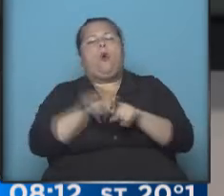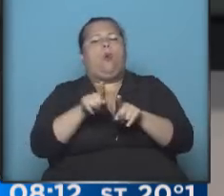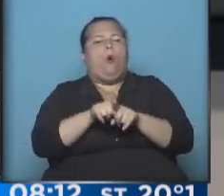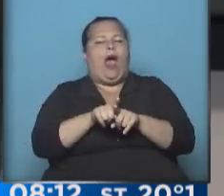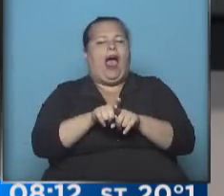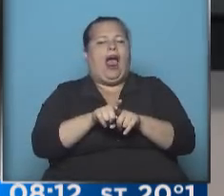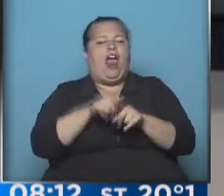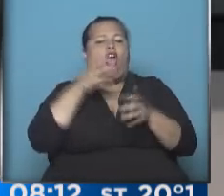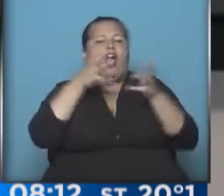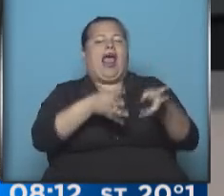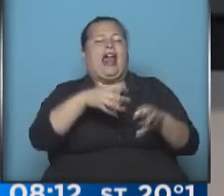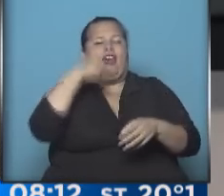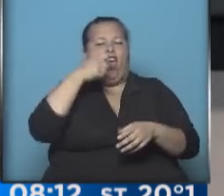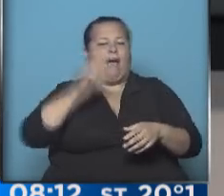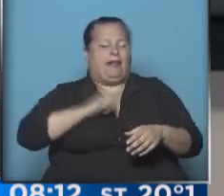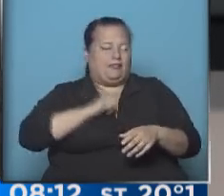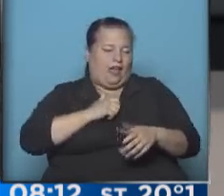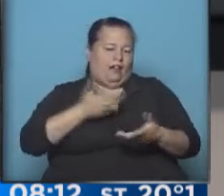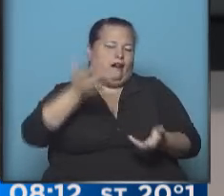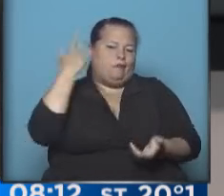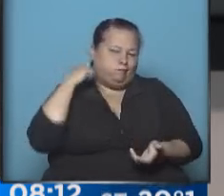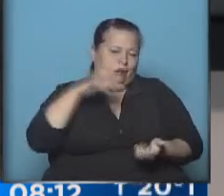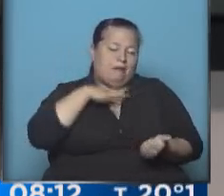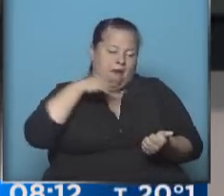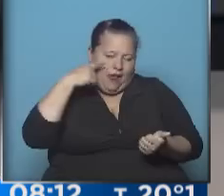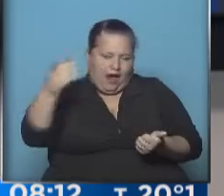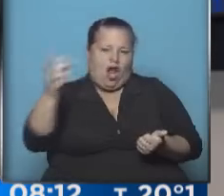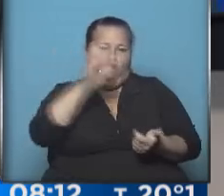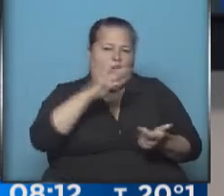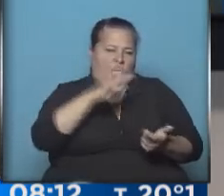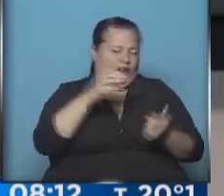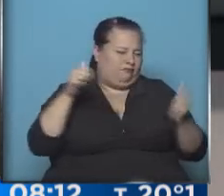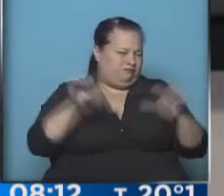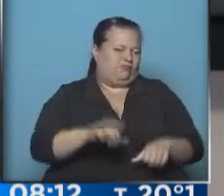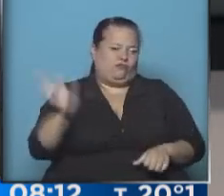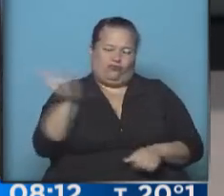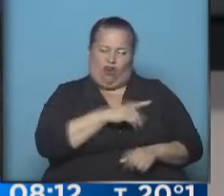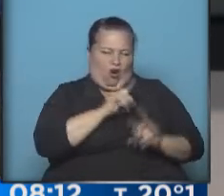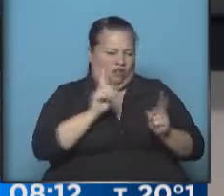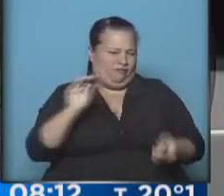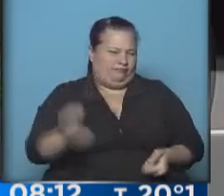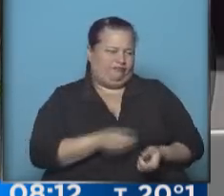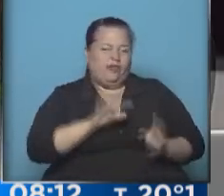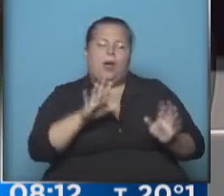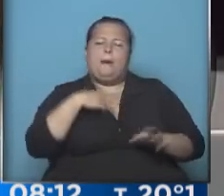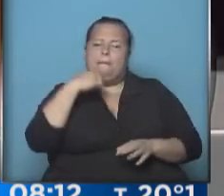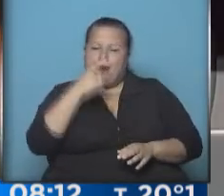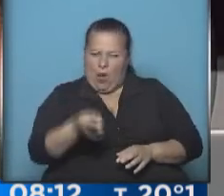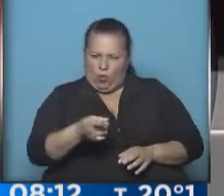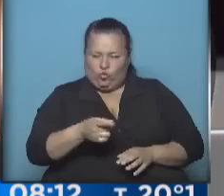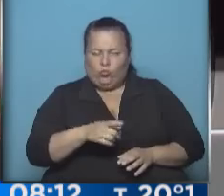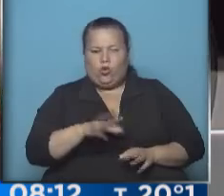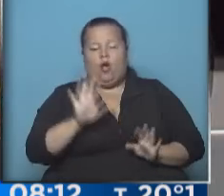combatir el narcotráfico con el ejército ya lo hicieron No sale bien en ningún lado esto no termina bien pregunto no